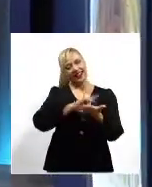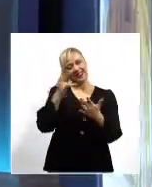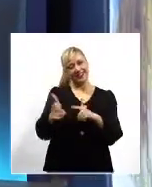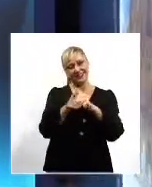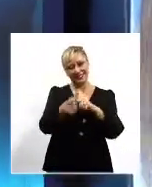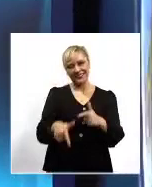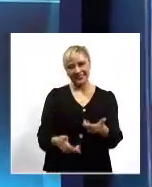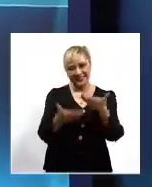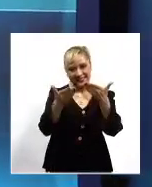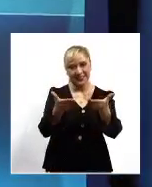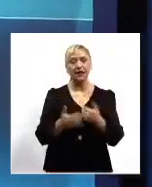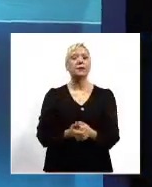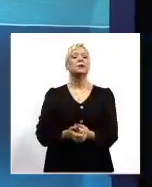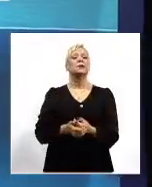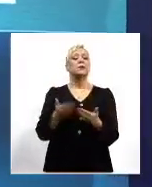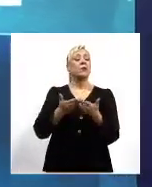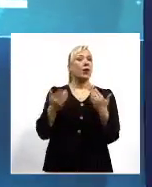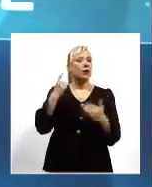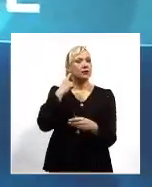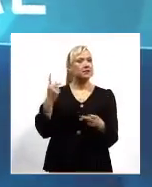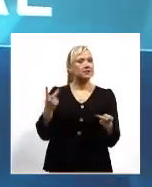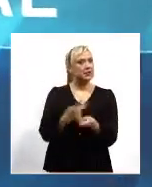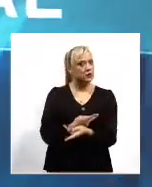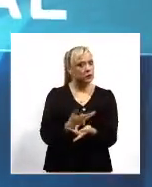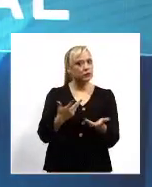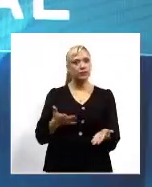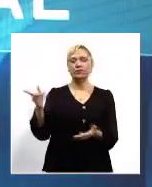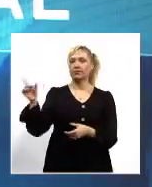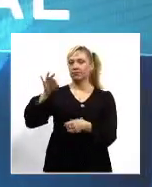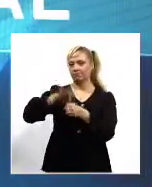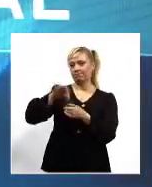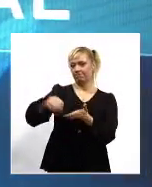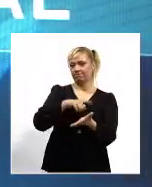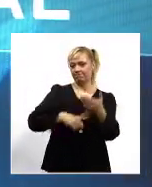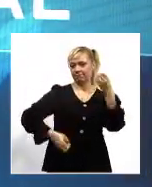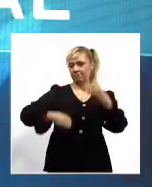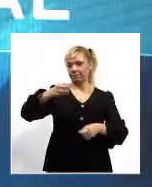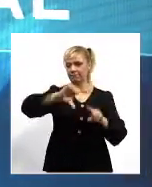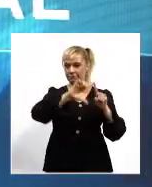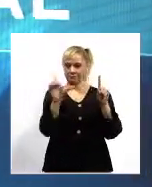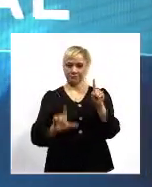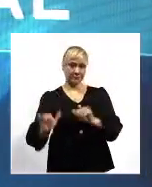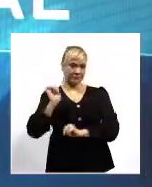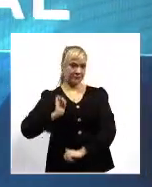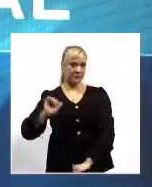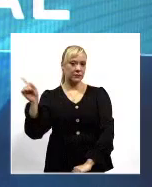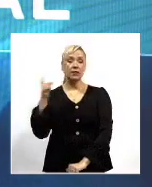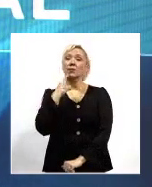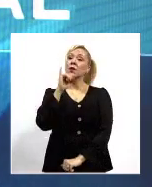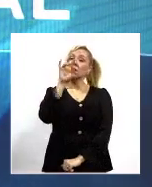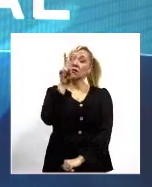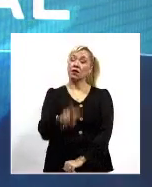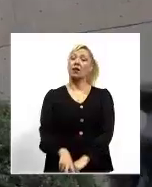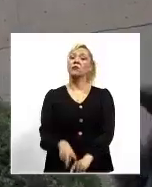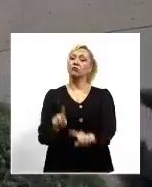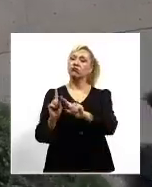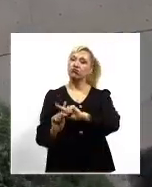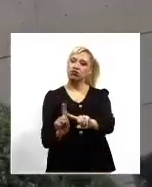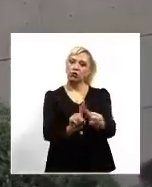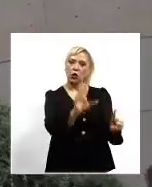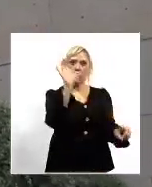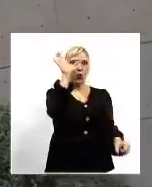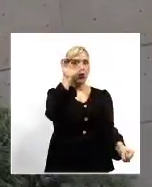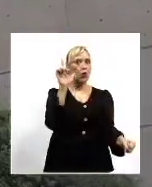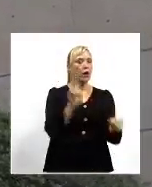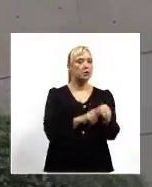Gracias por continuar con nosotros. Seguimos con más información. El Tribunal Electoral del Poder Judicial de la Federación reconoce la pluriculturalidad del